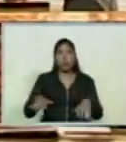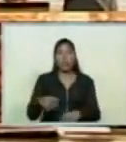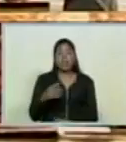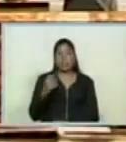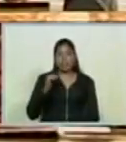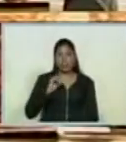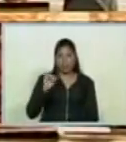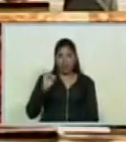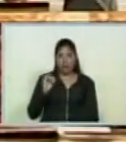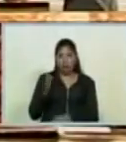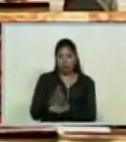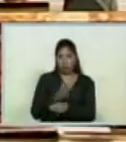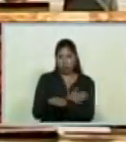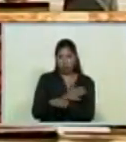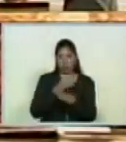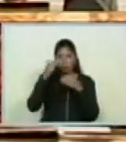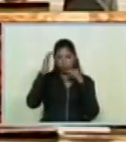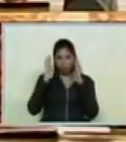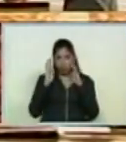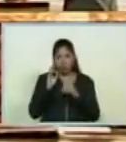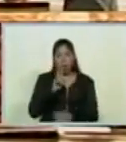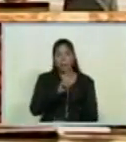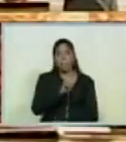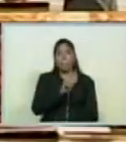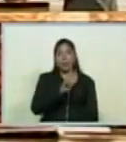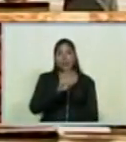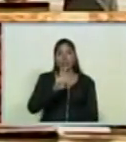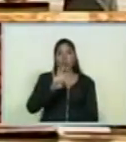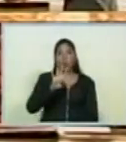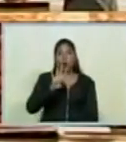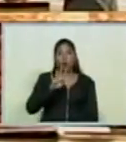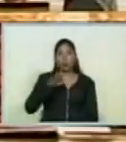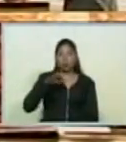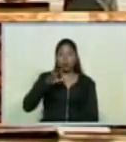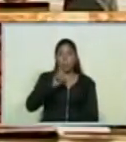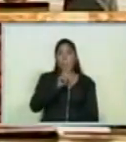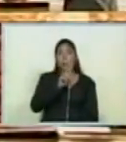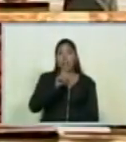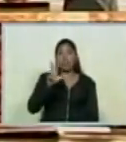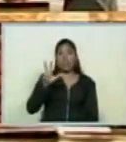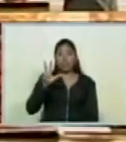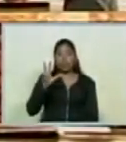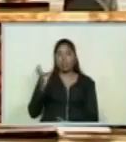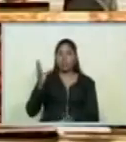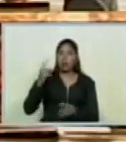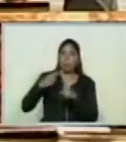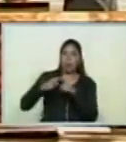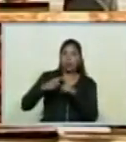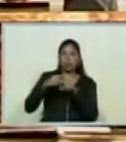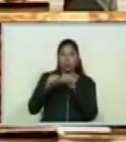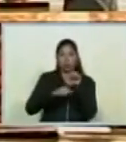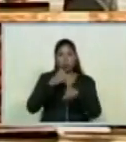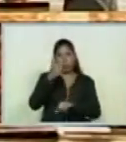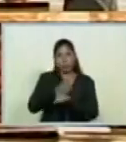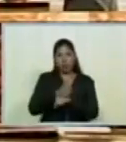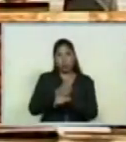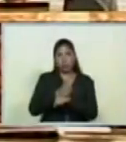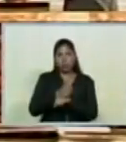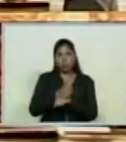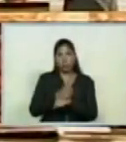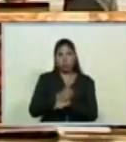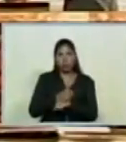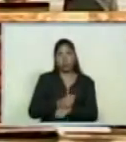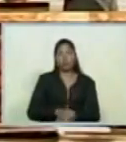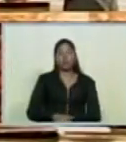abordados. Los 24 estados del país, los 23 estados más el Distrito Capital. Las 24